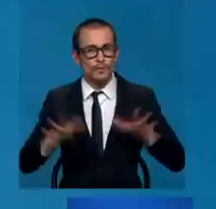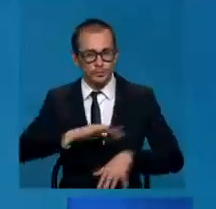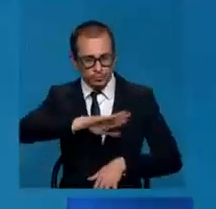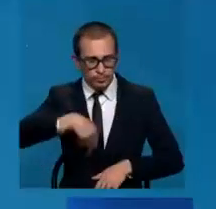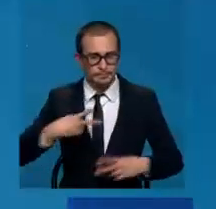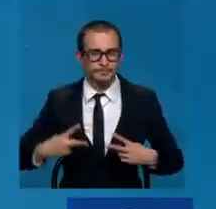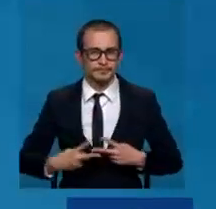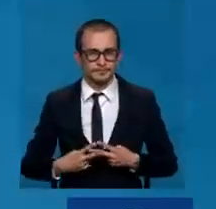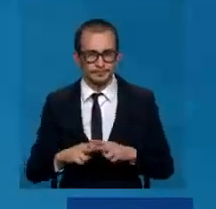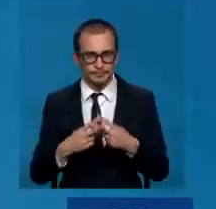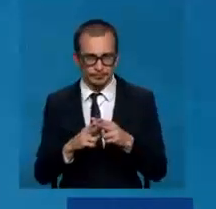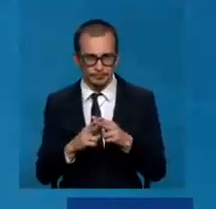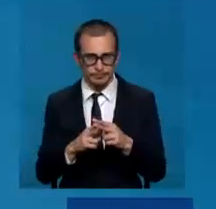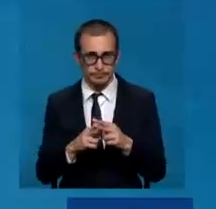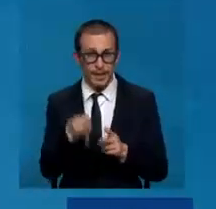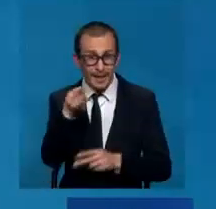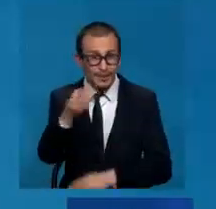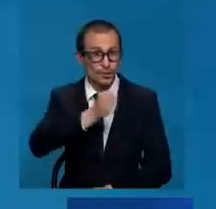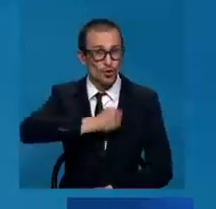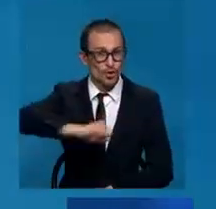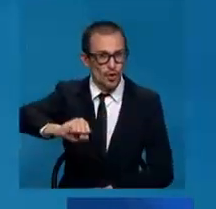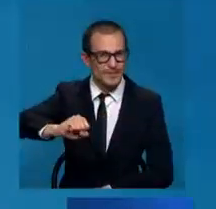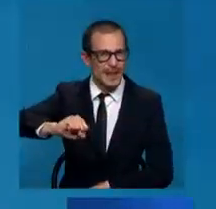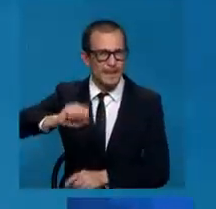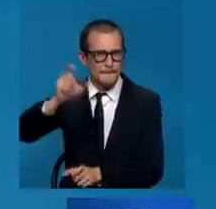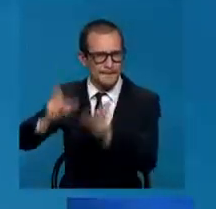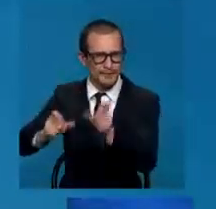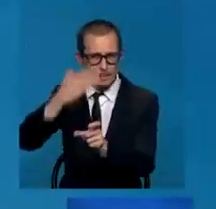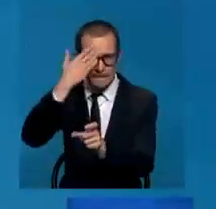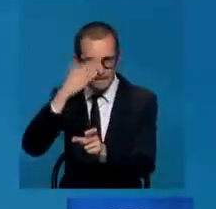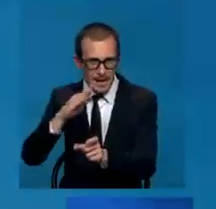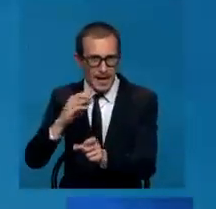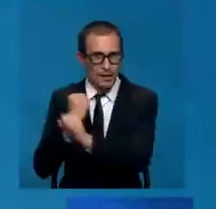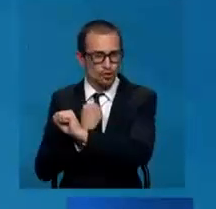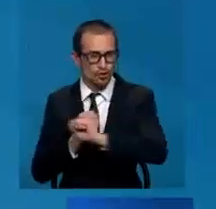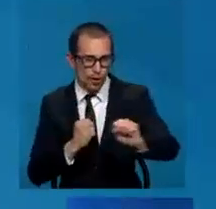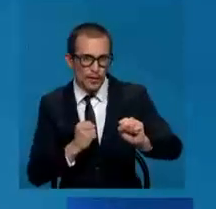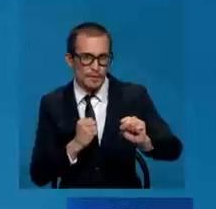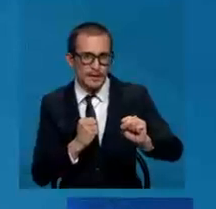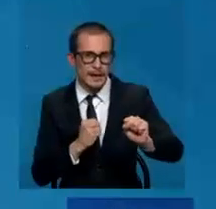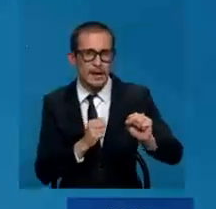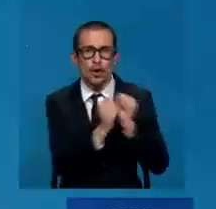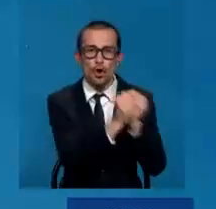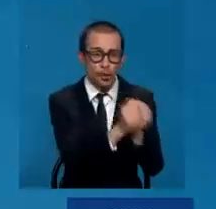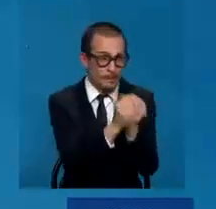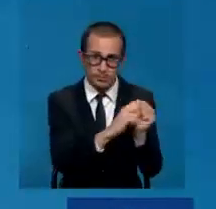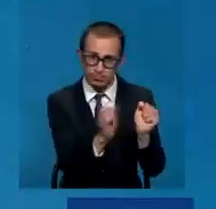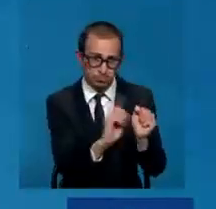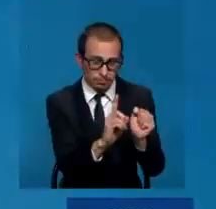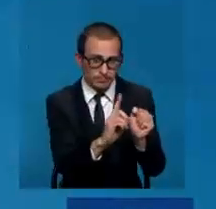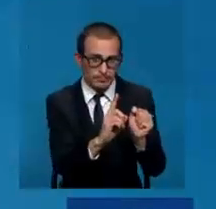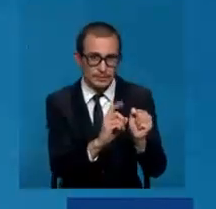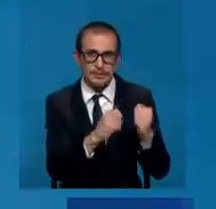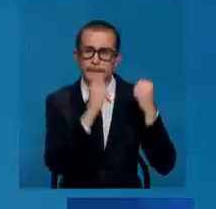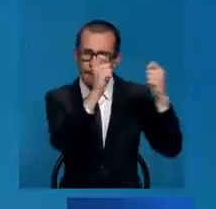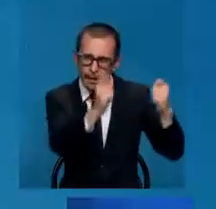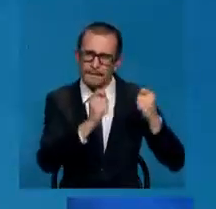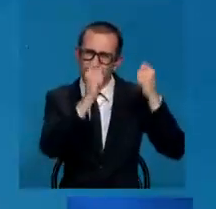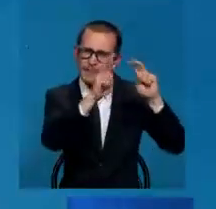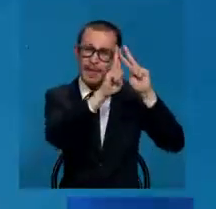construido. Es contra esos delincuentes y no contra los compatriotas que se